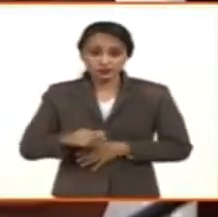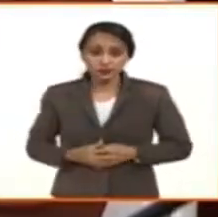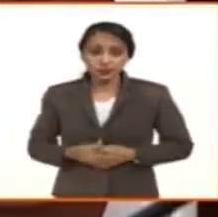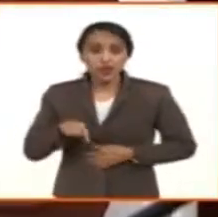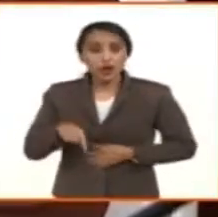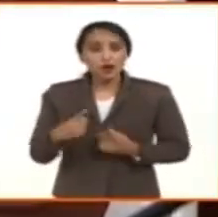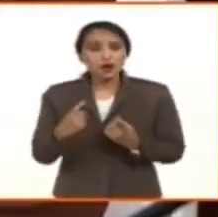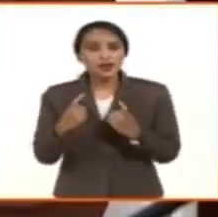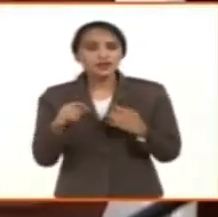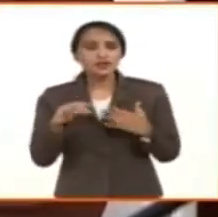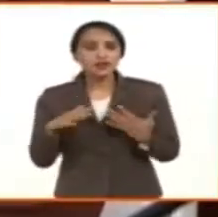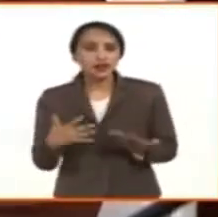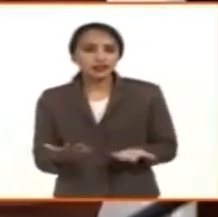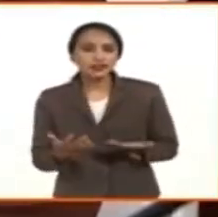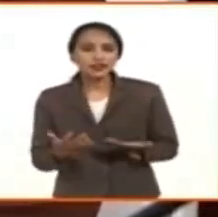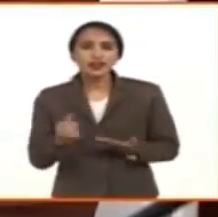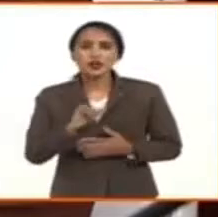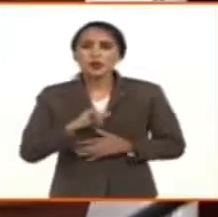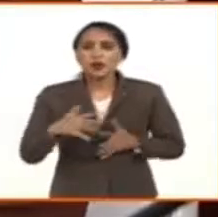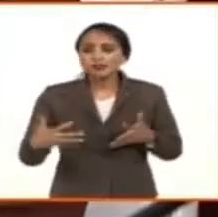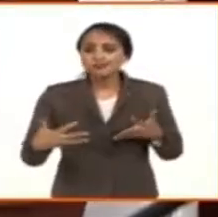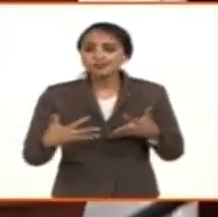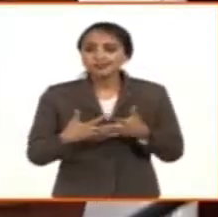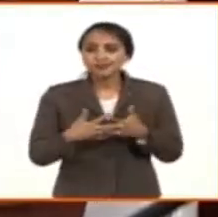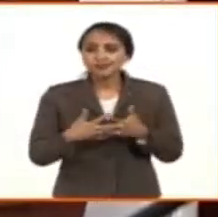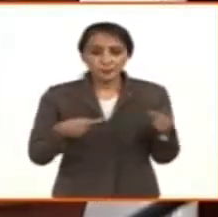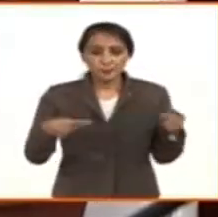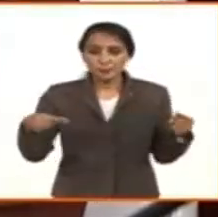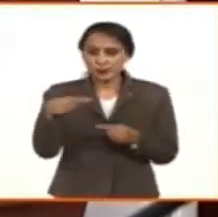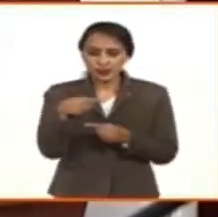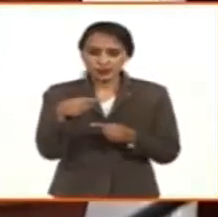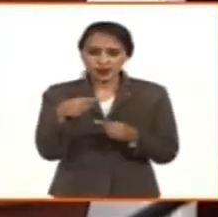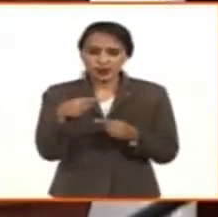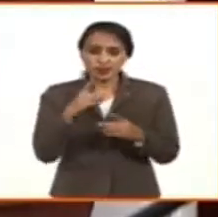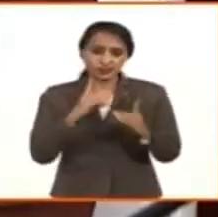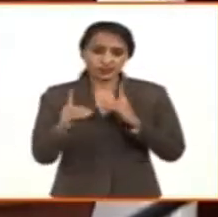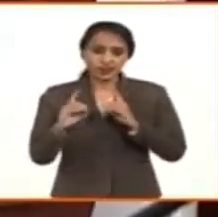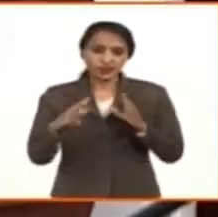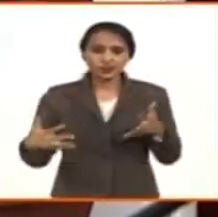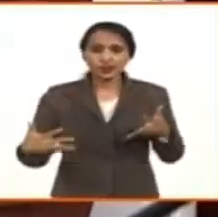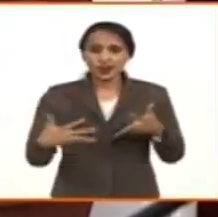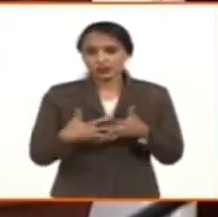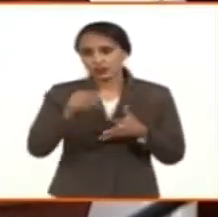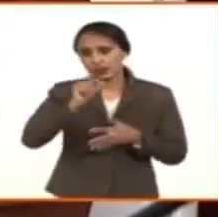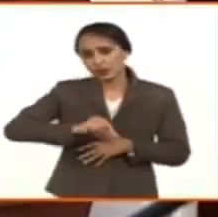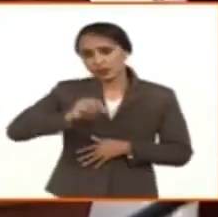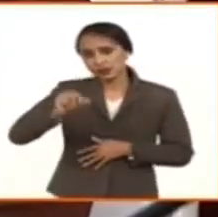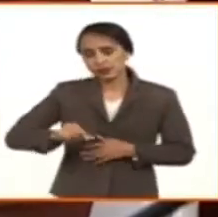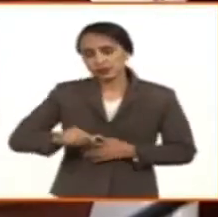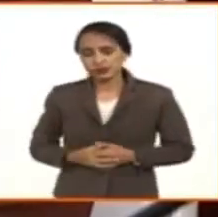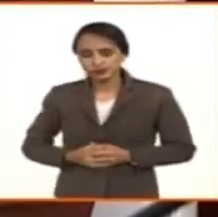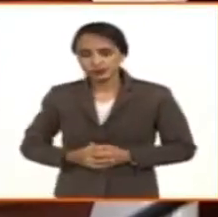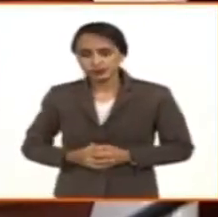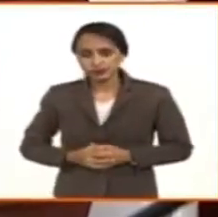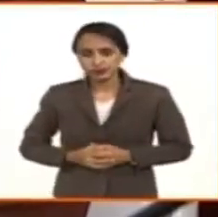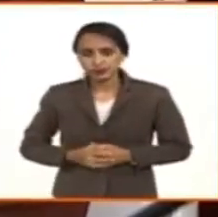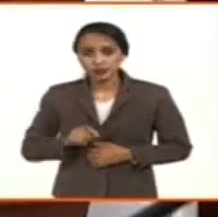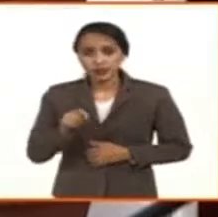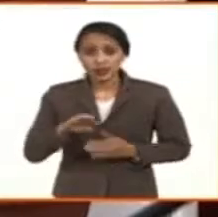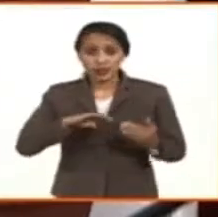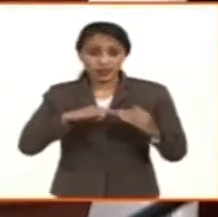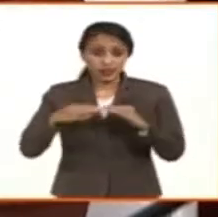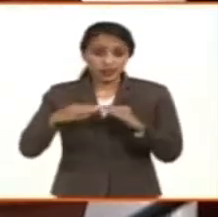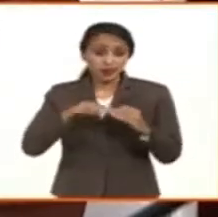sumarlas y hay que ponerlas en el centro de los debates de la discusión casi nunca en estos debates sobre ucrania y rusia